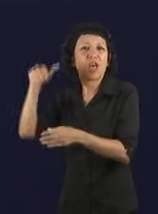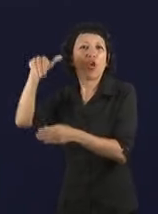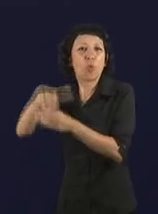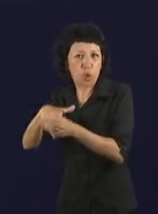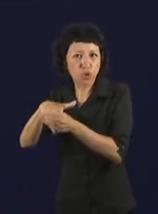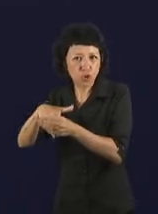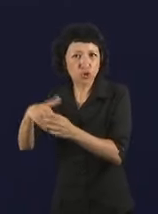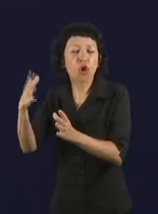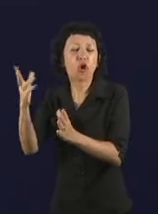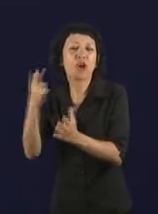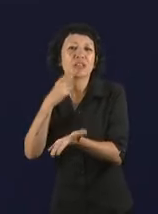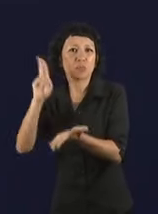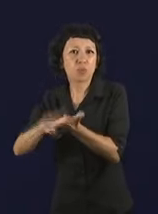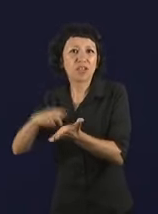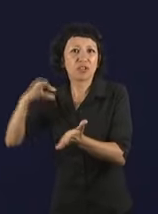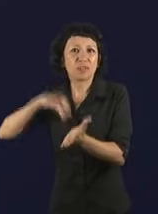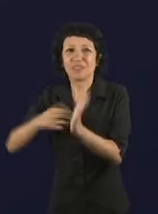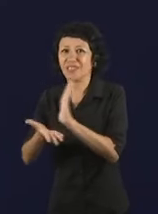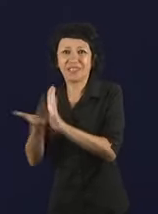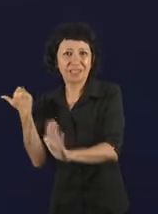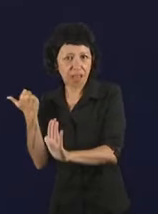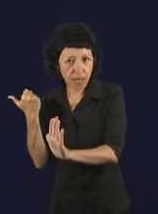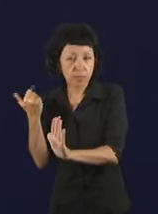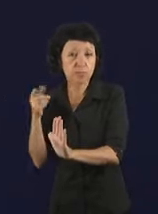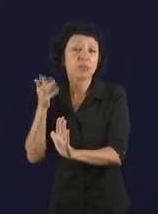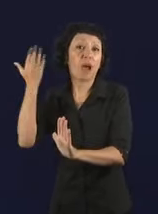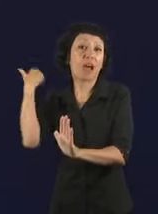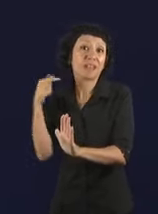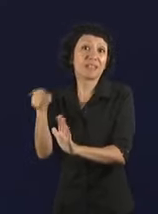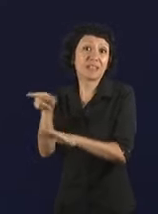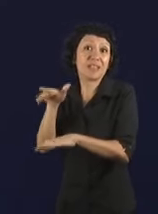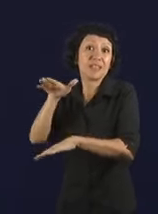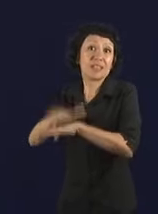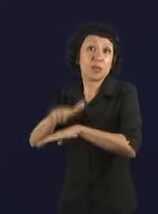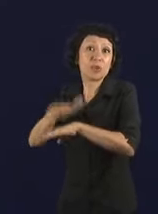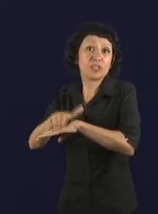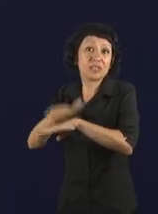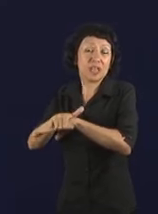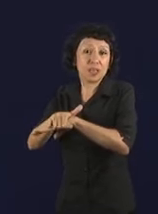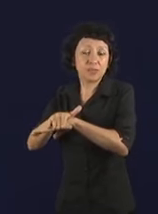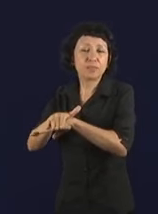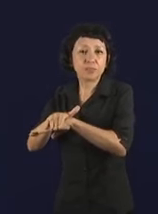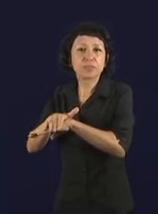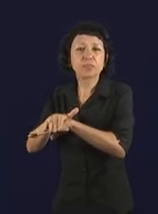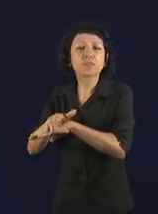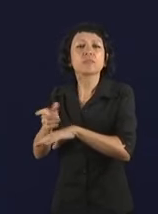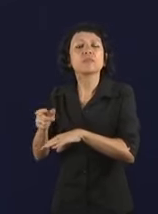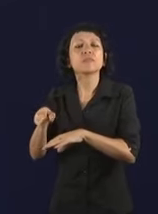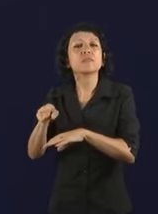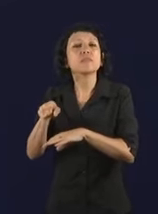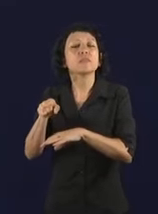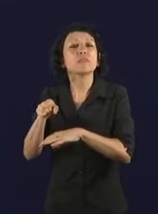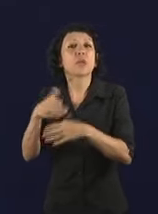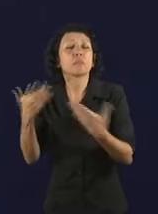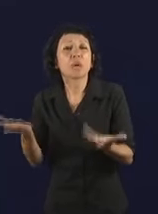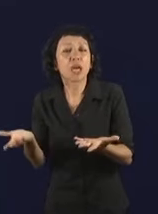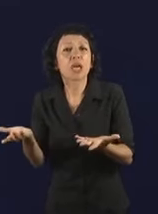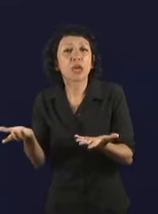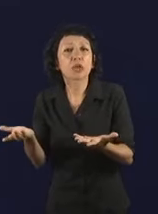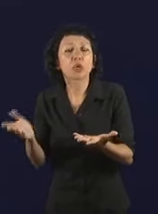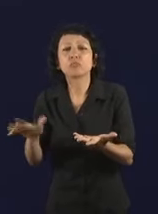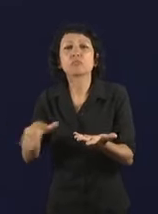responsabilidad claramente de quien en aquel entonces era el titular del poder ejecutivo Y eso no ocurrió esa